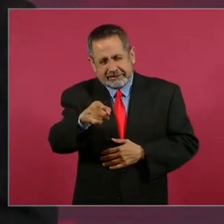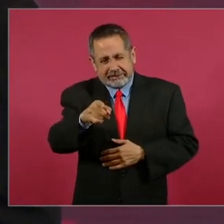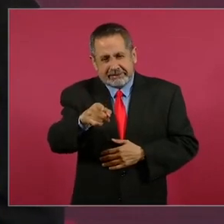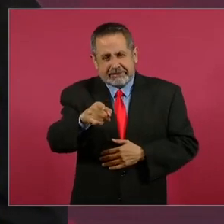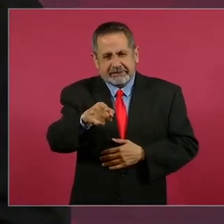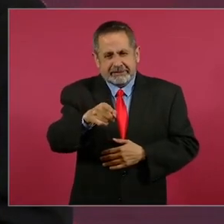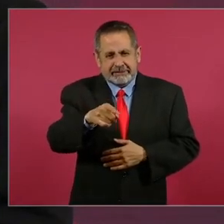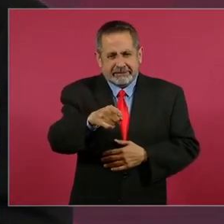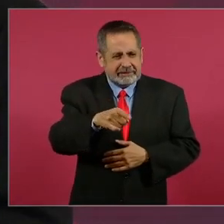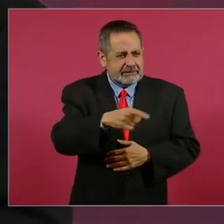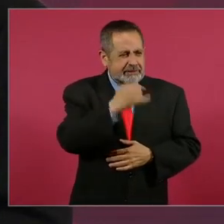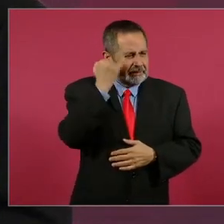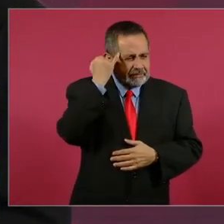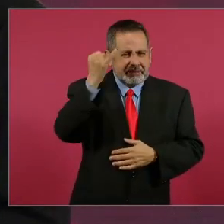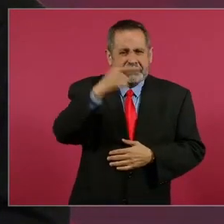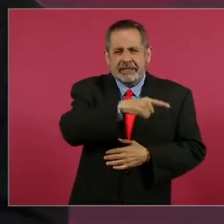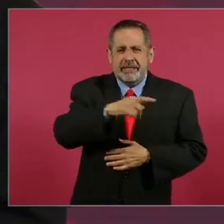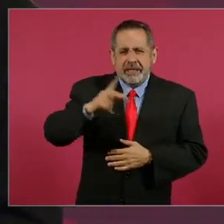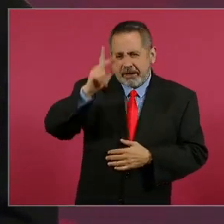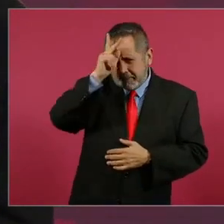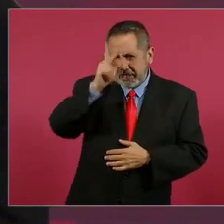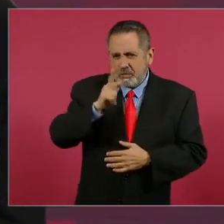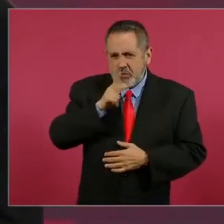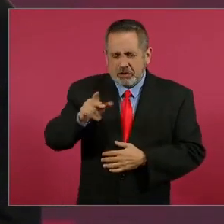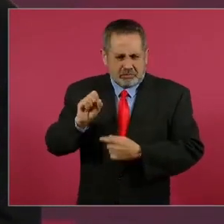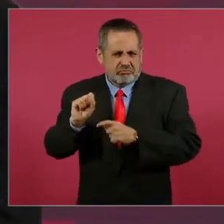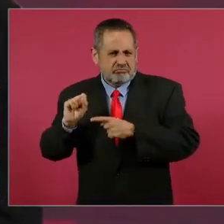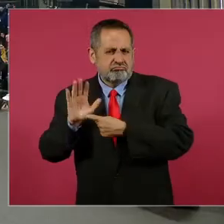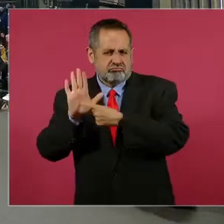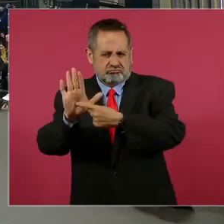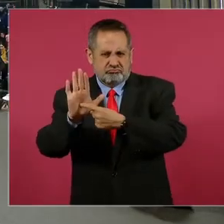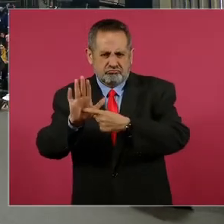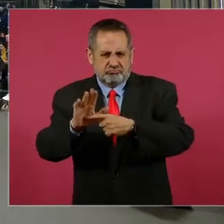imaginemos las imágenes de Villahermosa, ¿por qué no las pones